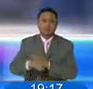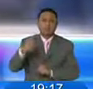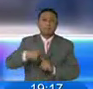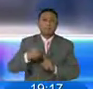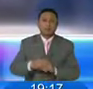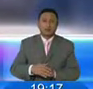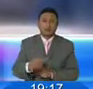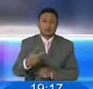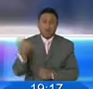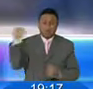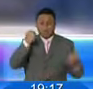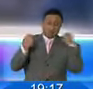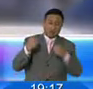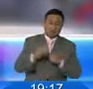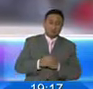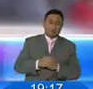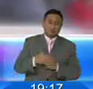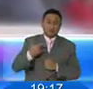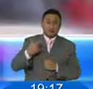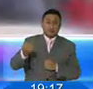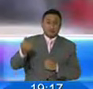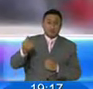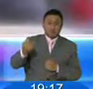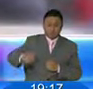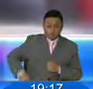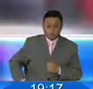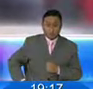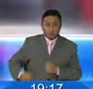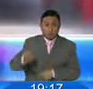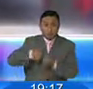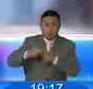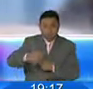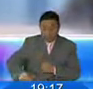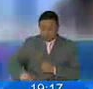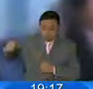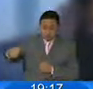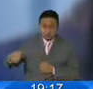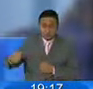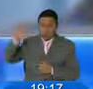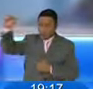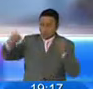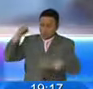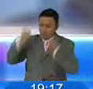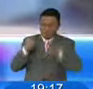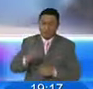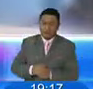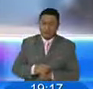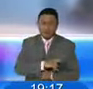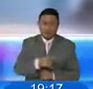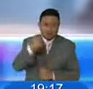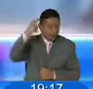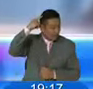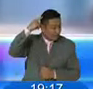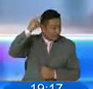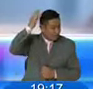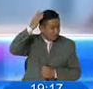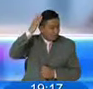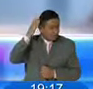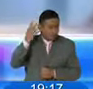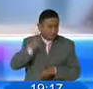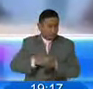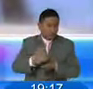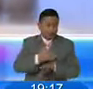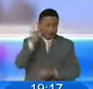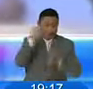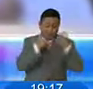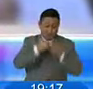Dos me pegaron. Yo no me dejé, me quitan la plata de la venta me quitan. Con la cabeza completamente ensangrentada por las heridas que le habrían